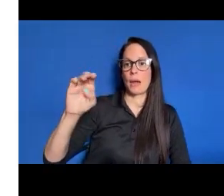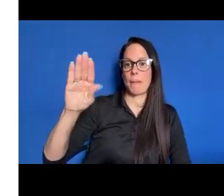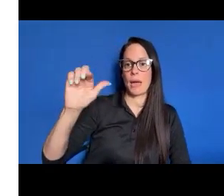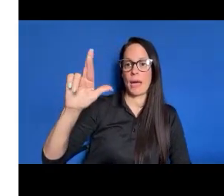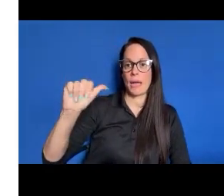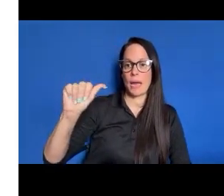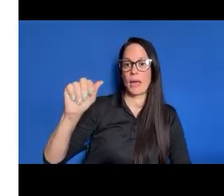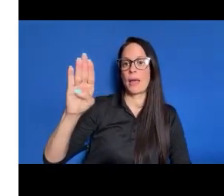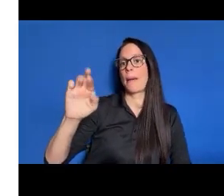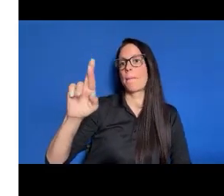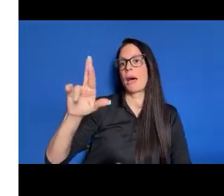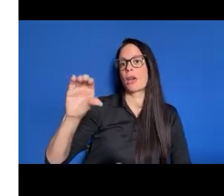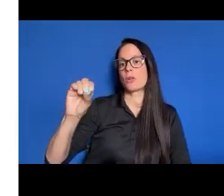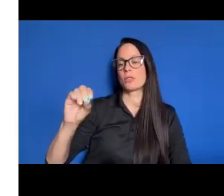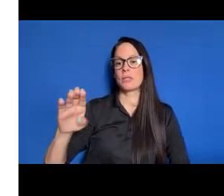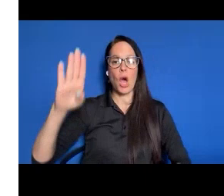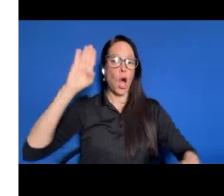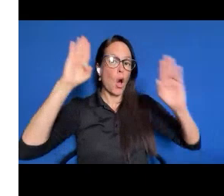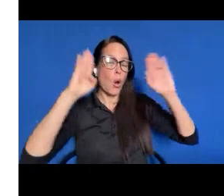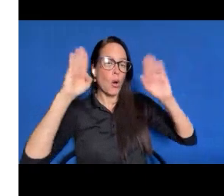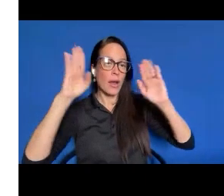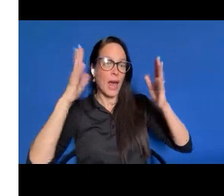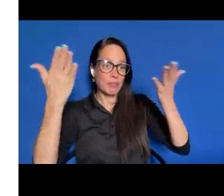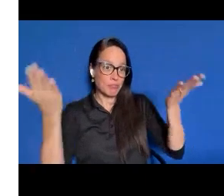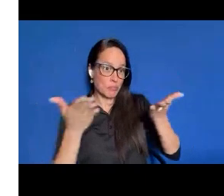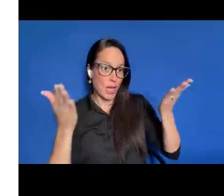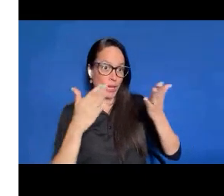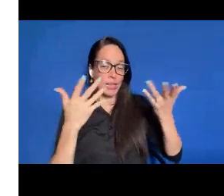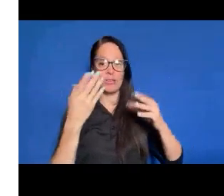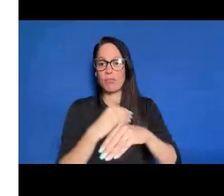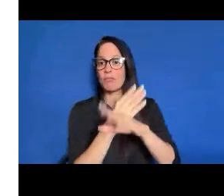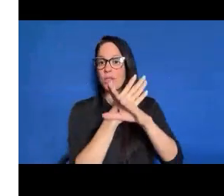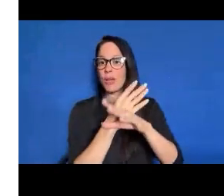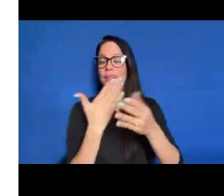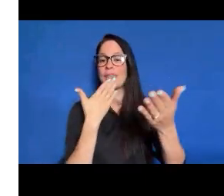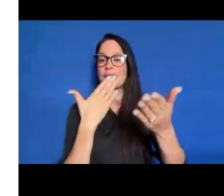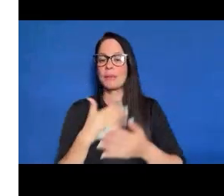Presente por aquí de forma virtual. Gracias. Muchas gracias, doctora.